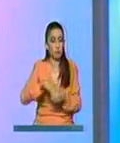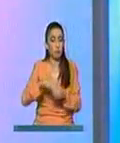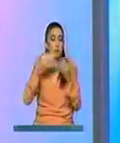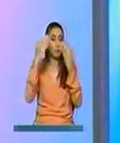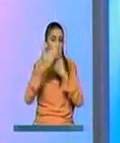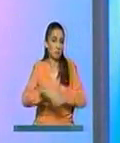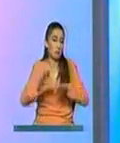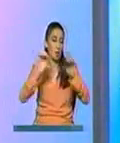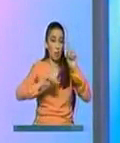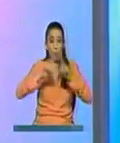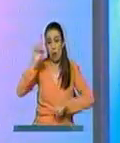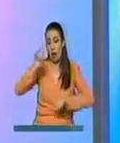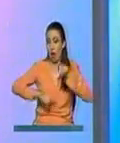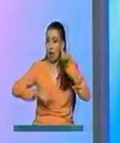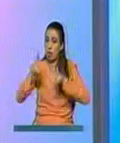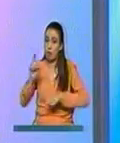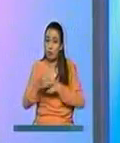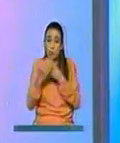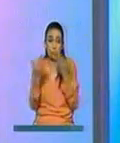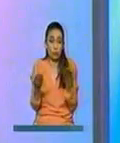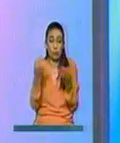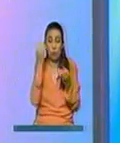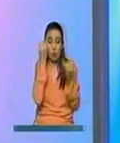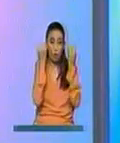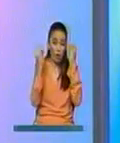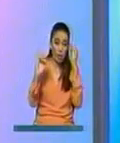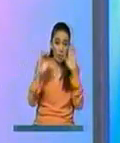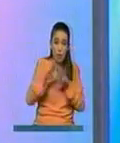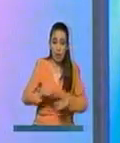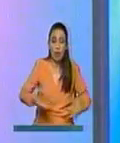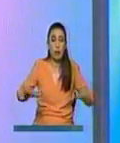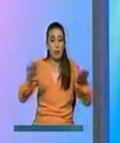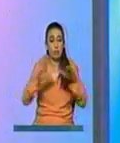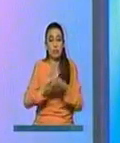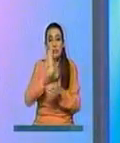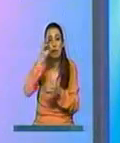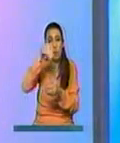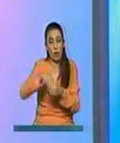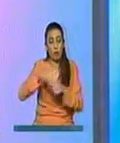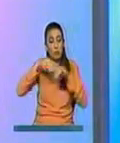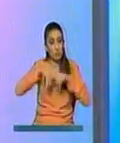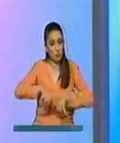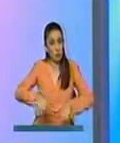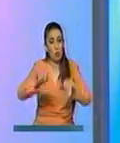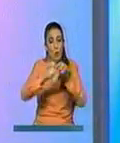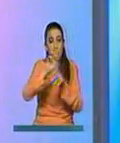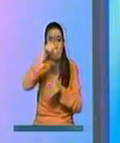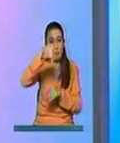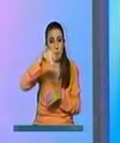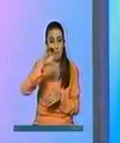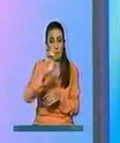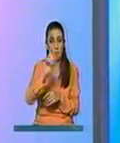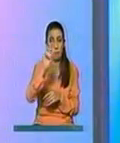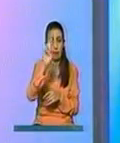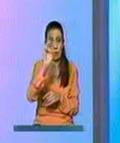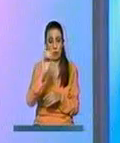podrían obtenerse varios beneficios con ideas e iniciativas como las que ha planteado en este momento Pedro Navarro. Javier